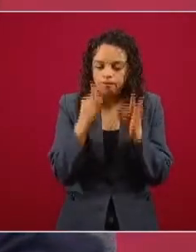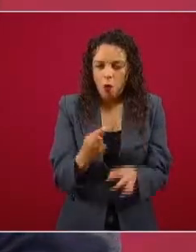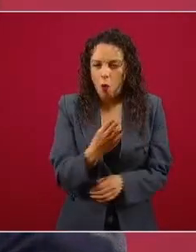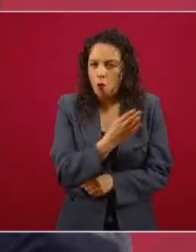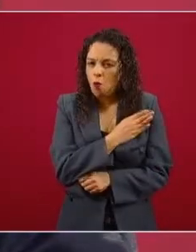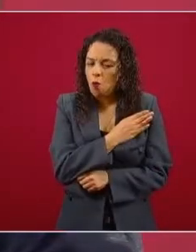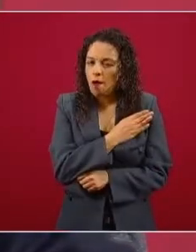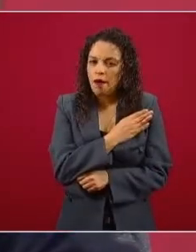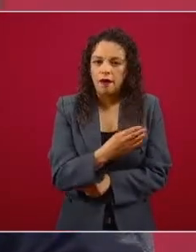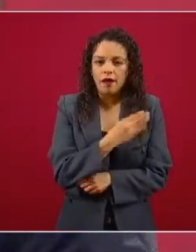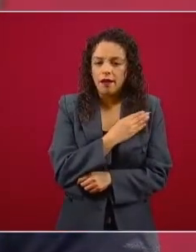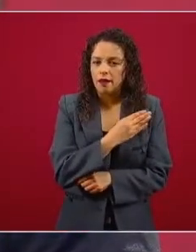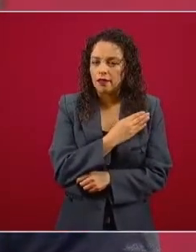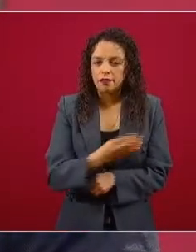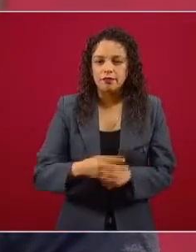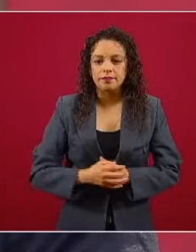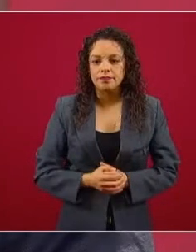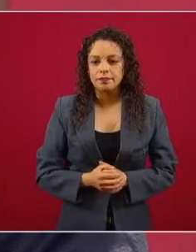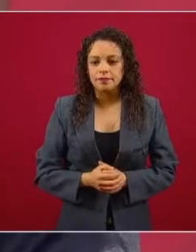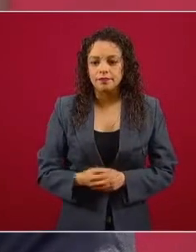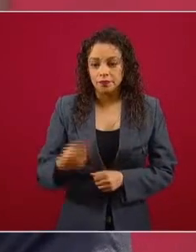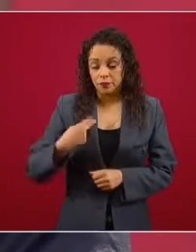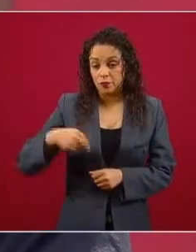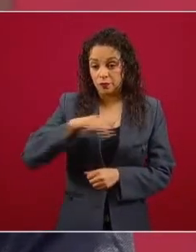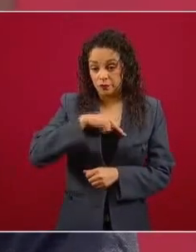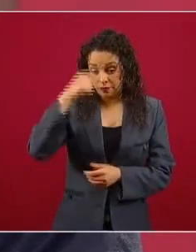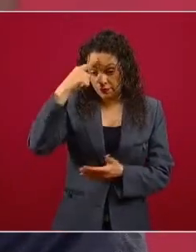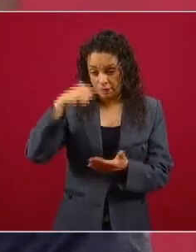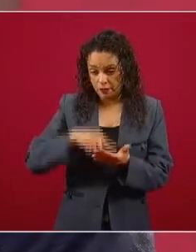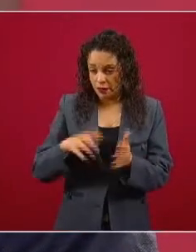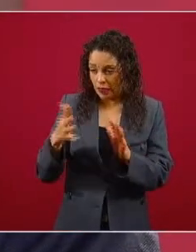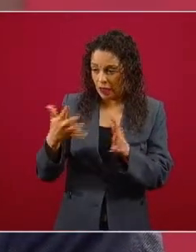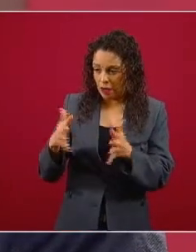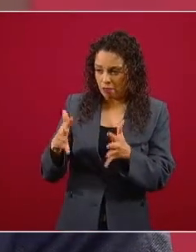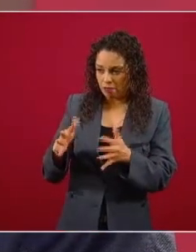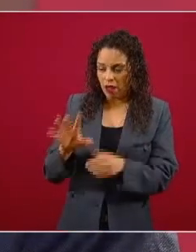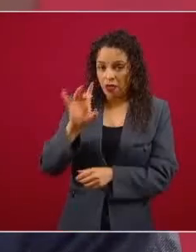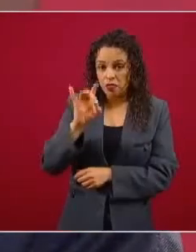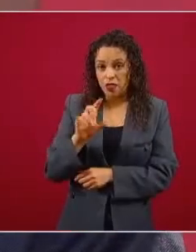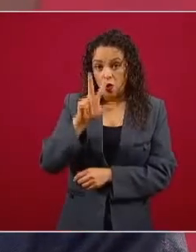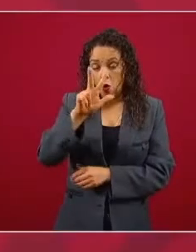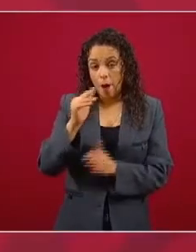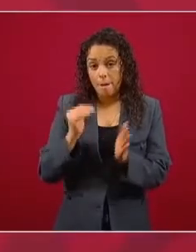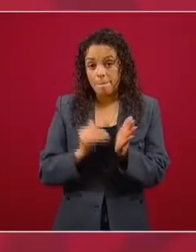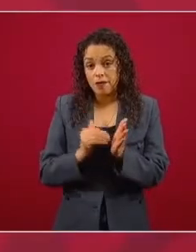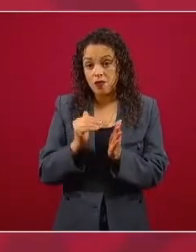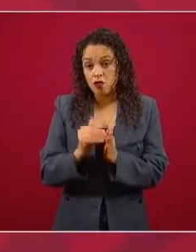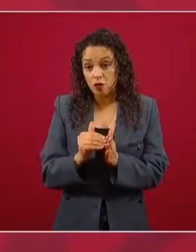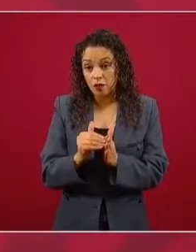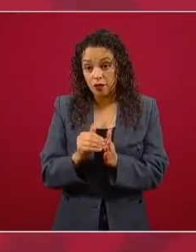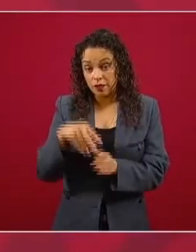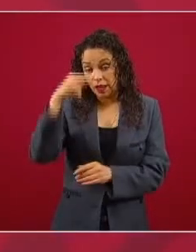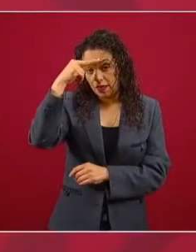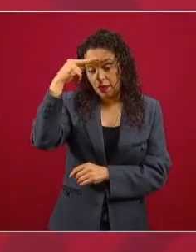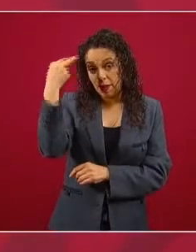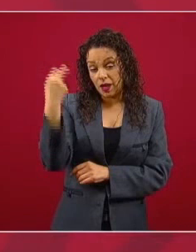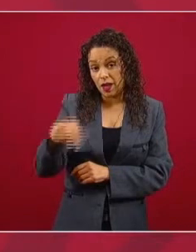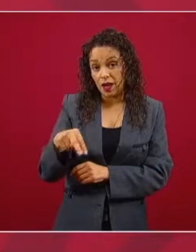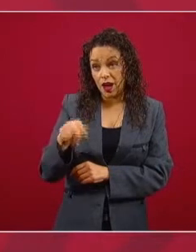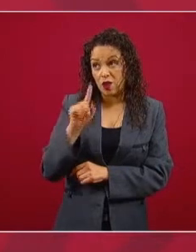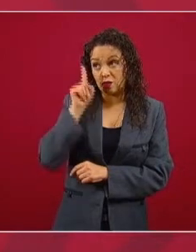una comunidad que nosotros estimamos en 38 millones de habitantes.